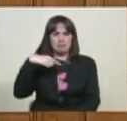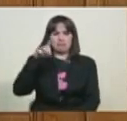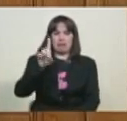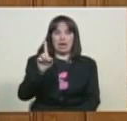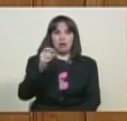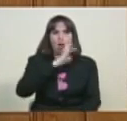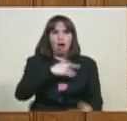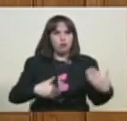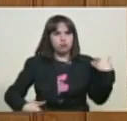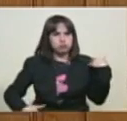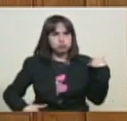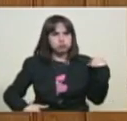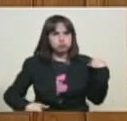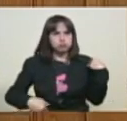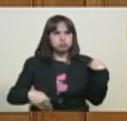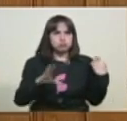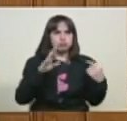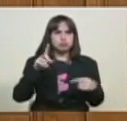de la República.